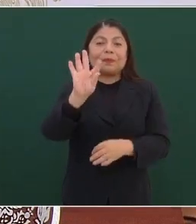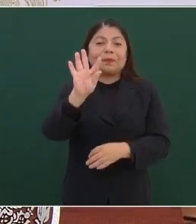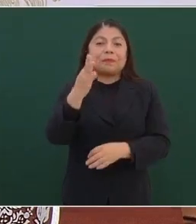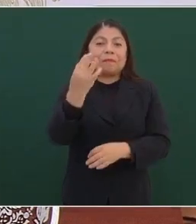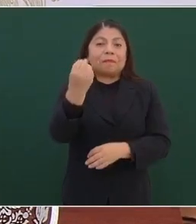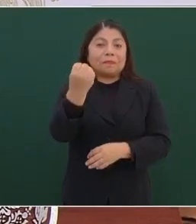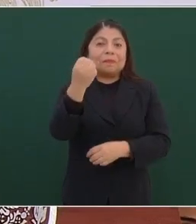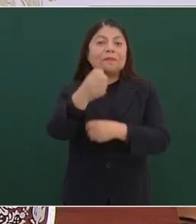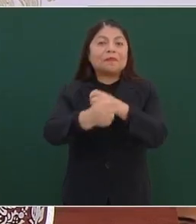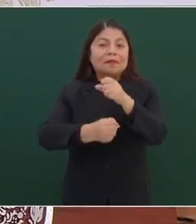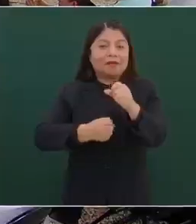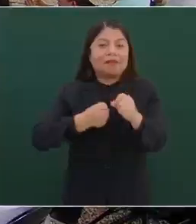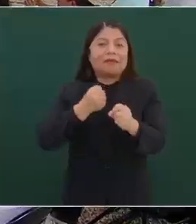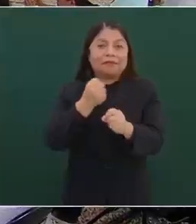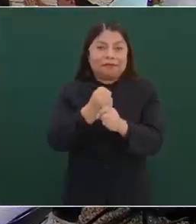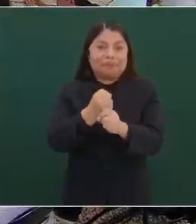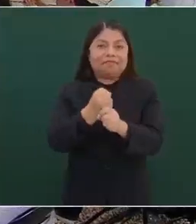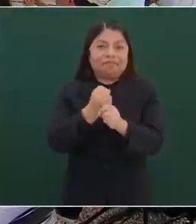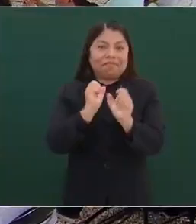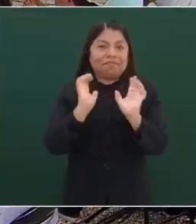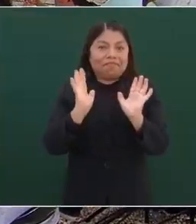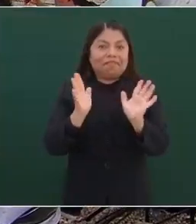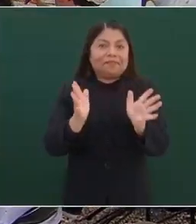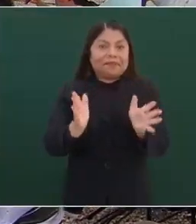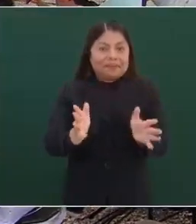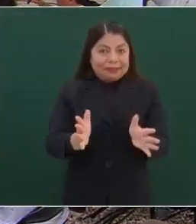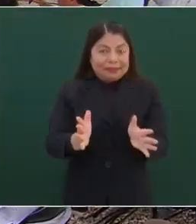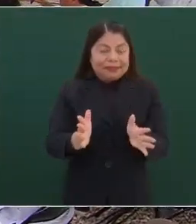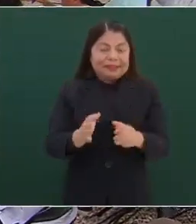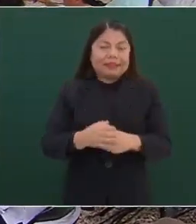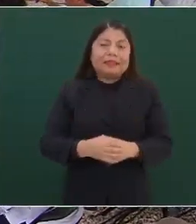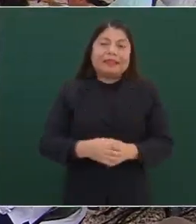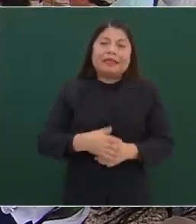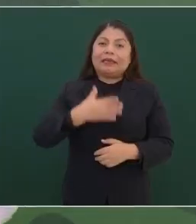Y ya sabemos que en la península,